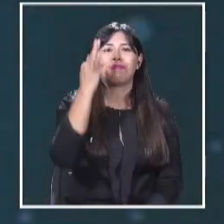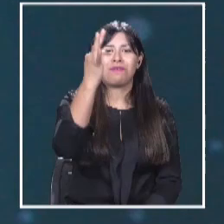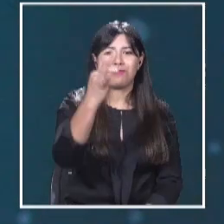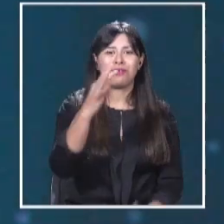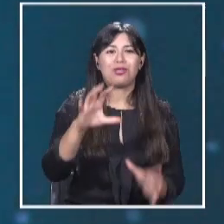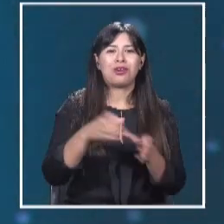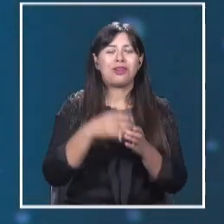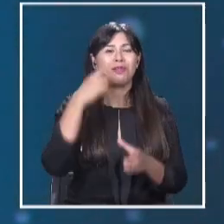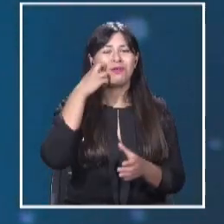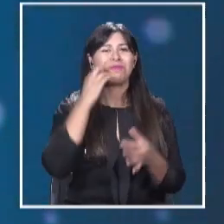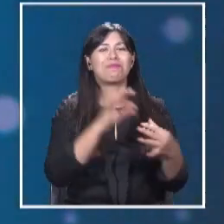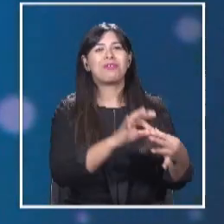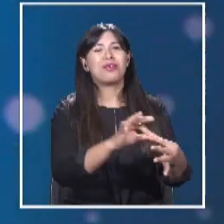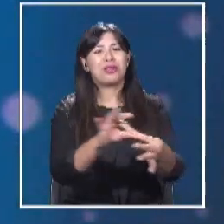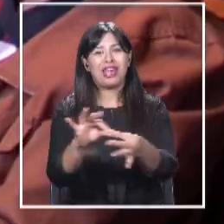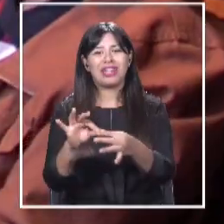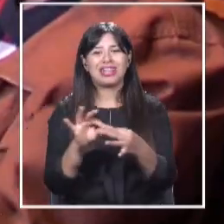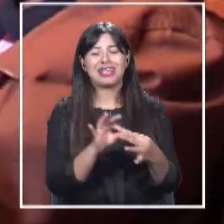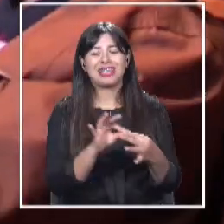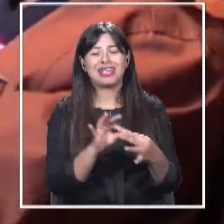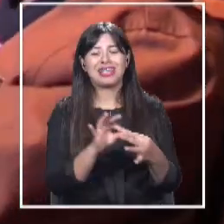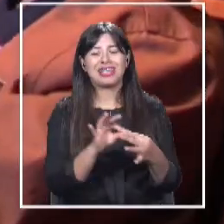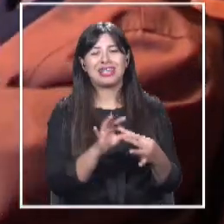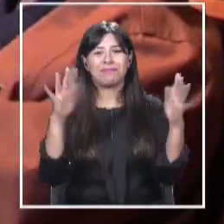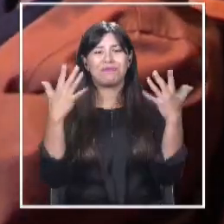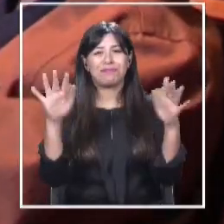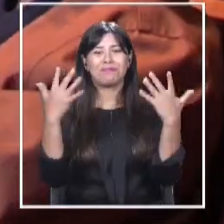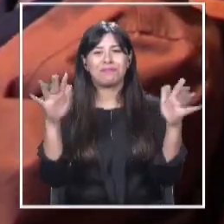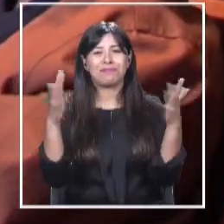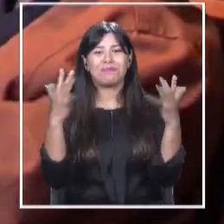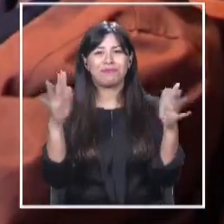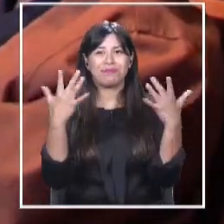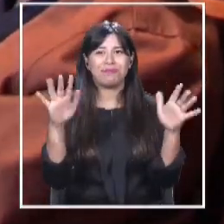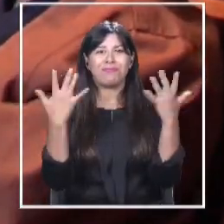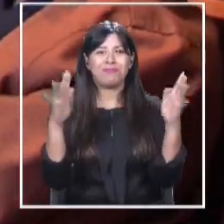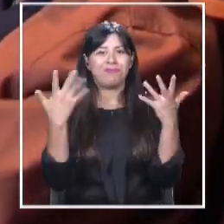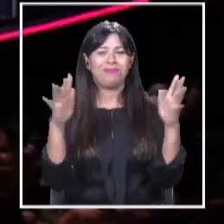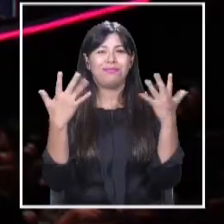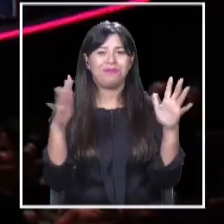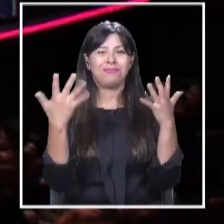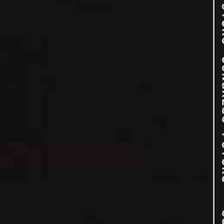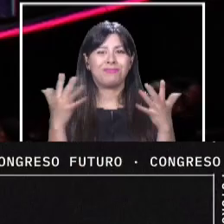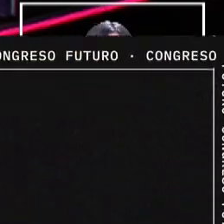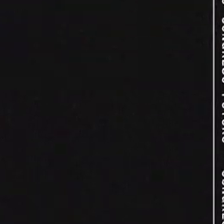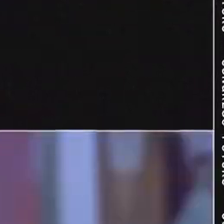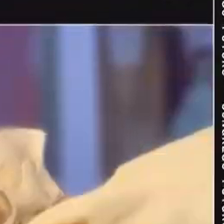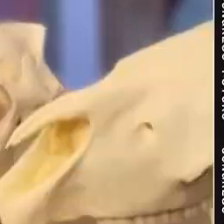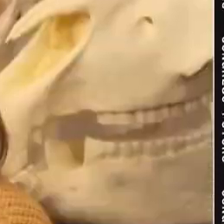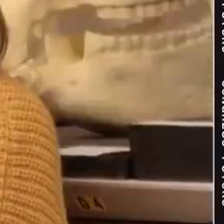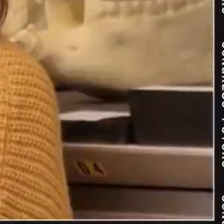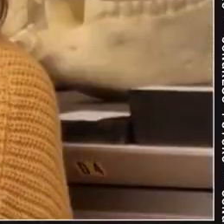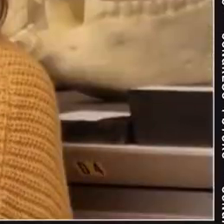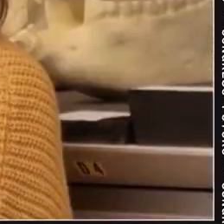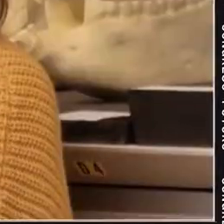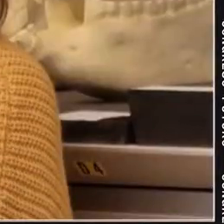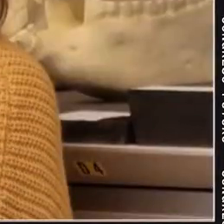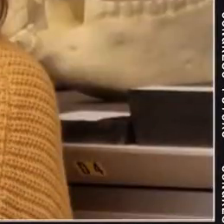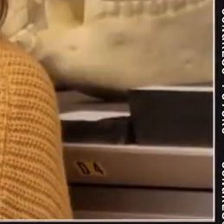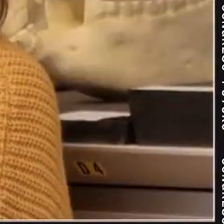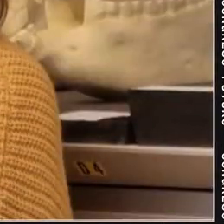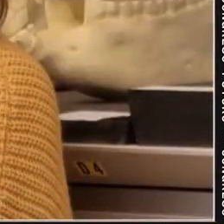especie. Muchísimas gracias.